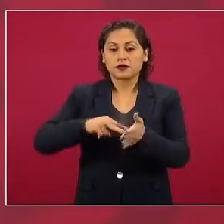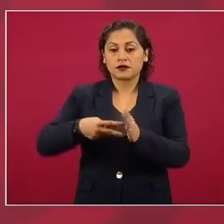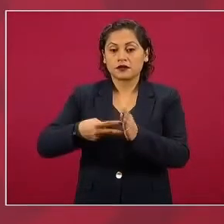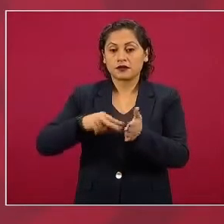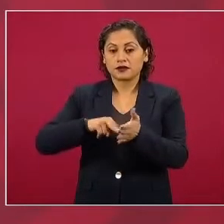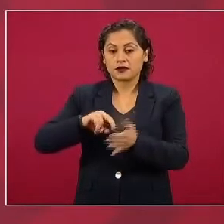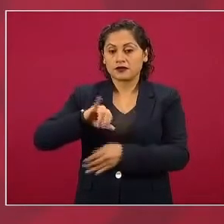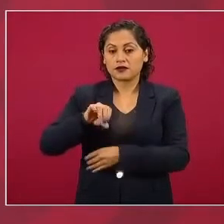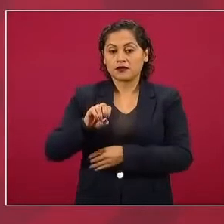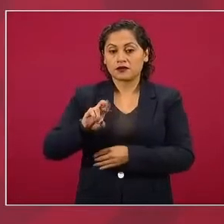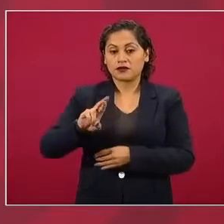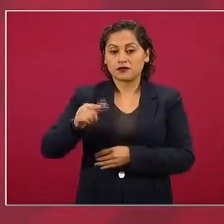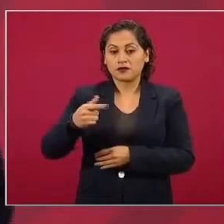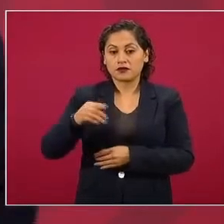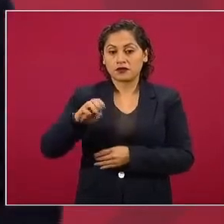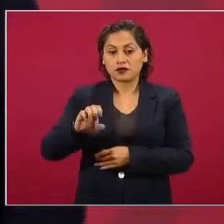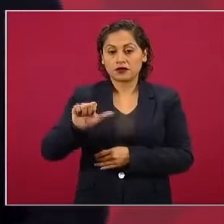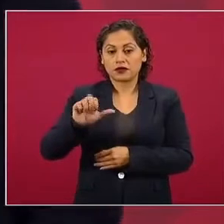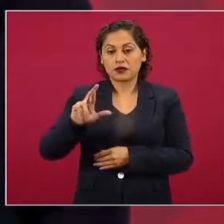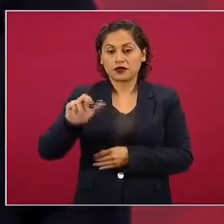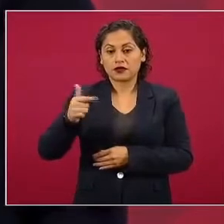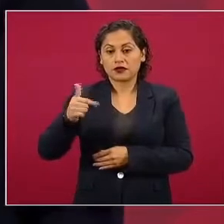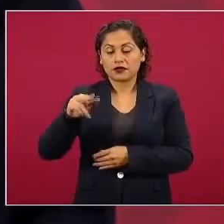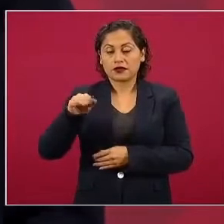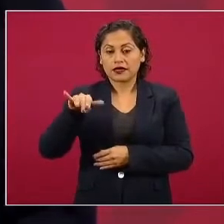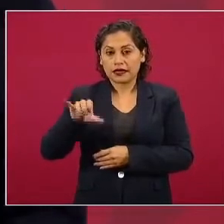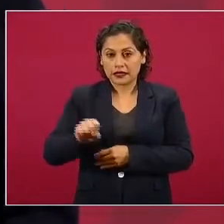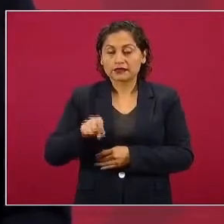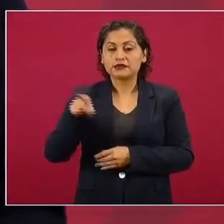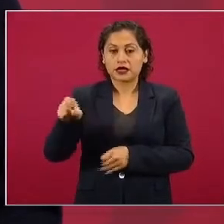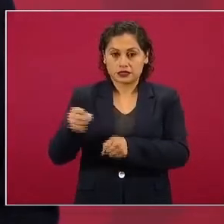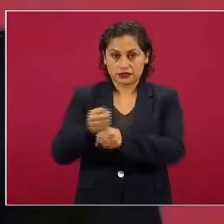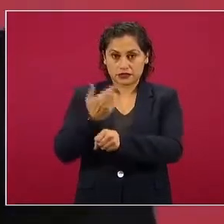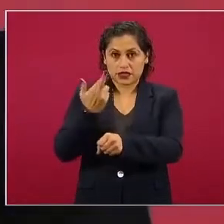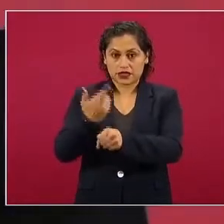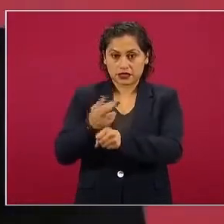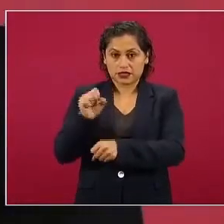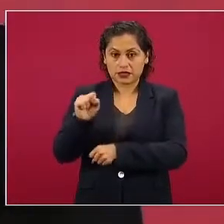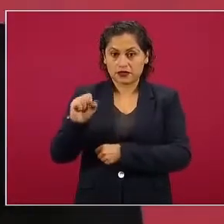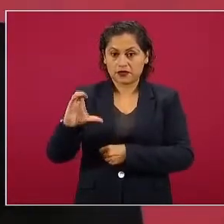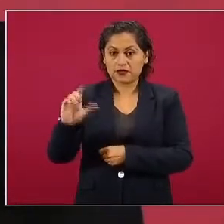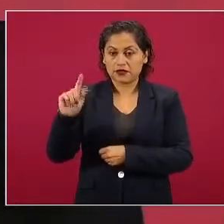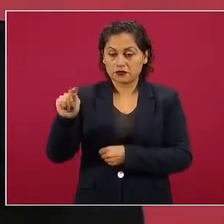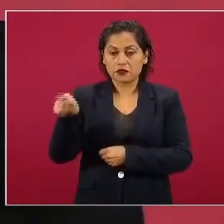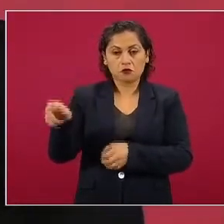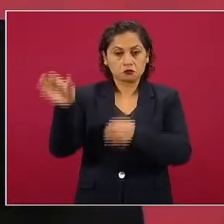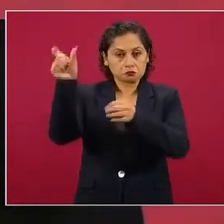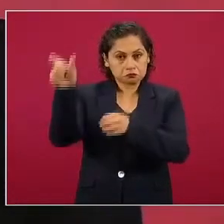Argáiz es una gente honesta, el secretario de Comunicaciones,